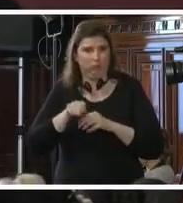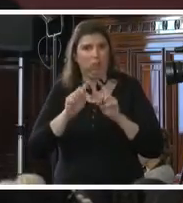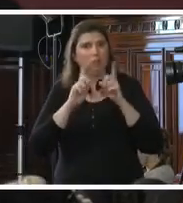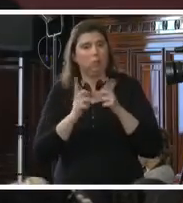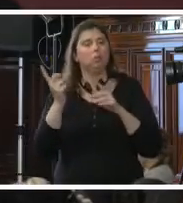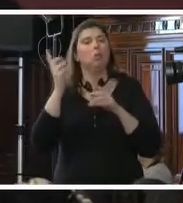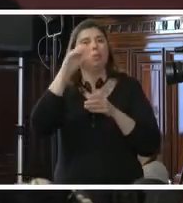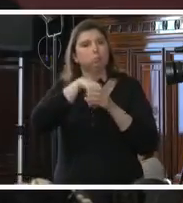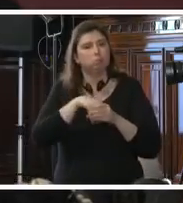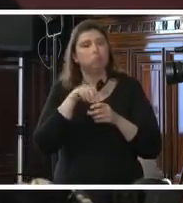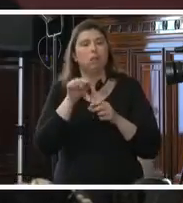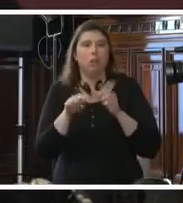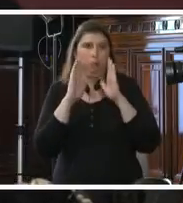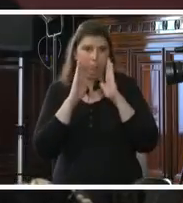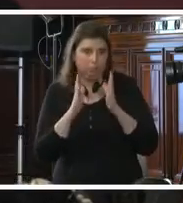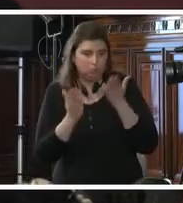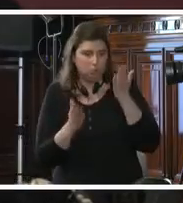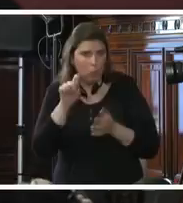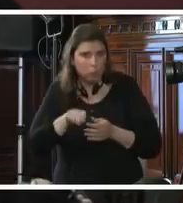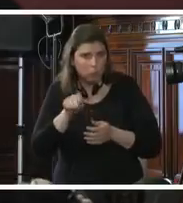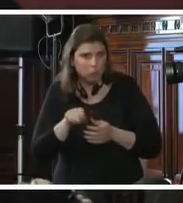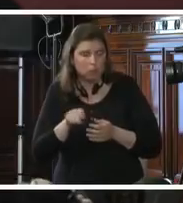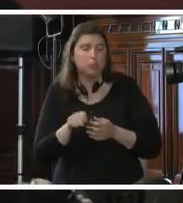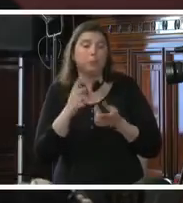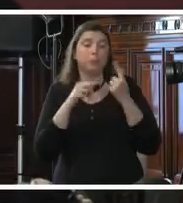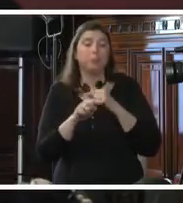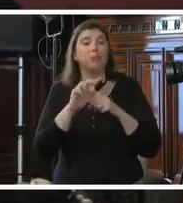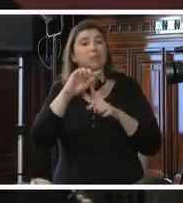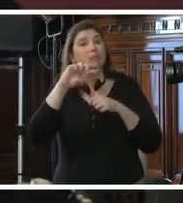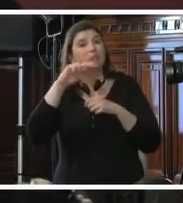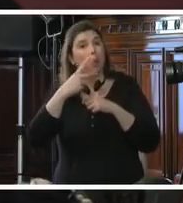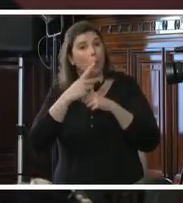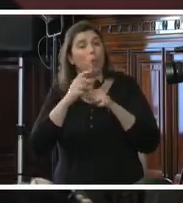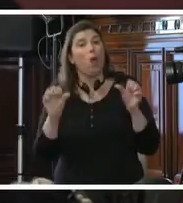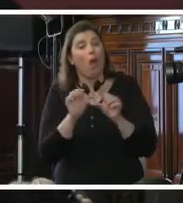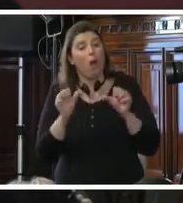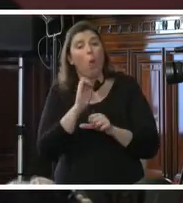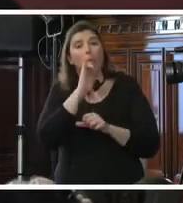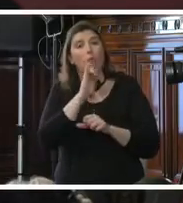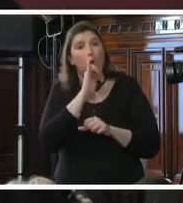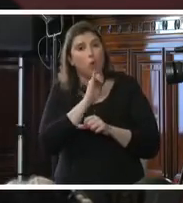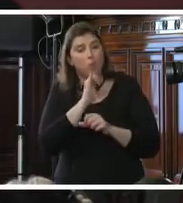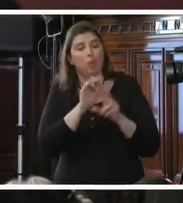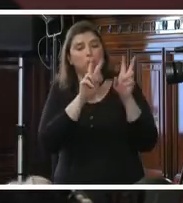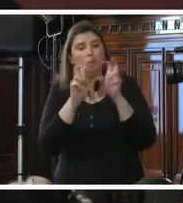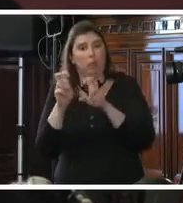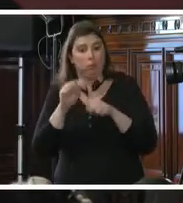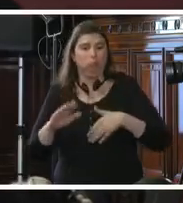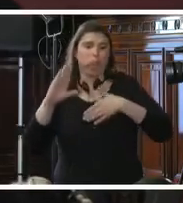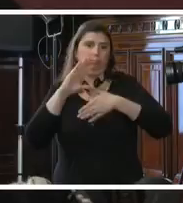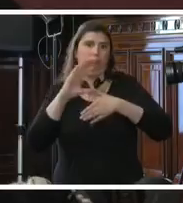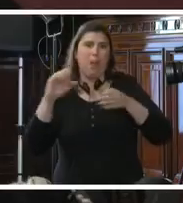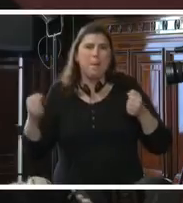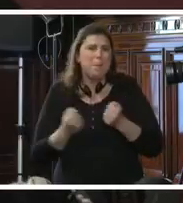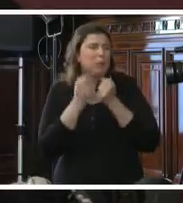derecho a la reparación. Segundo, que realice un informe temático analizando el alcance de este fenómeno en la región y el impacto